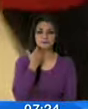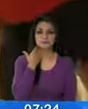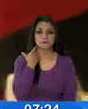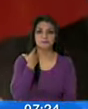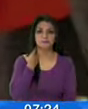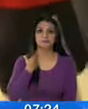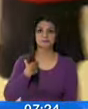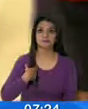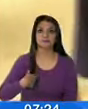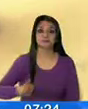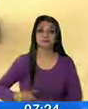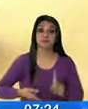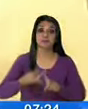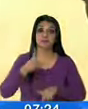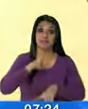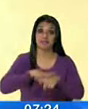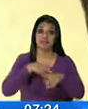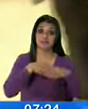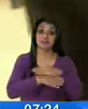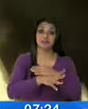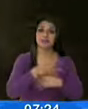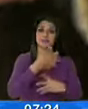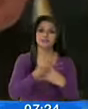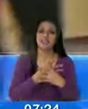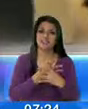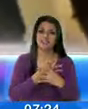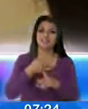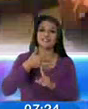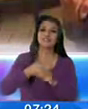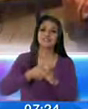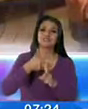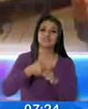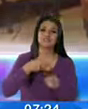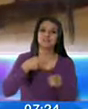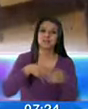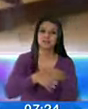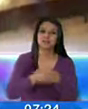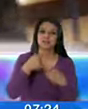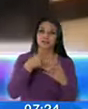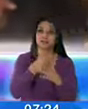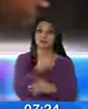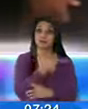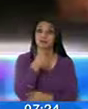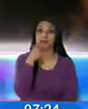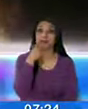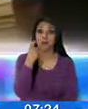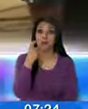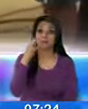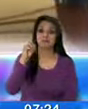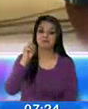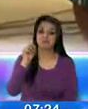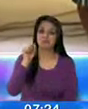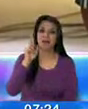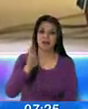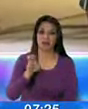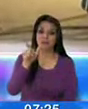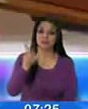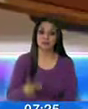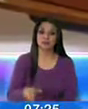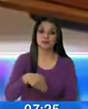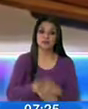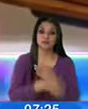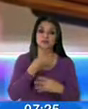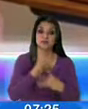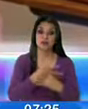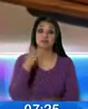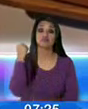Primera vez desde la cárcel porque ingresó hace 3 meses. Mario fue uno de los privados de la libertad que ejercieron su